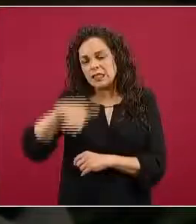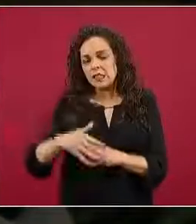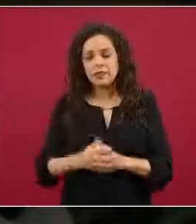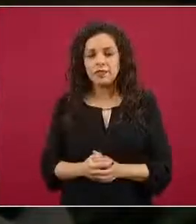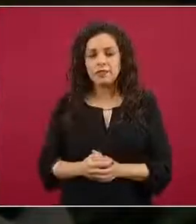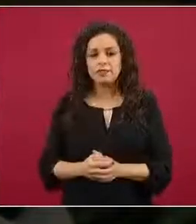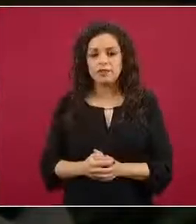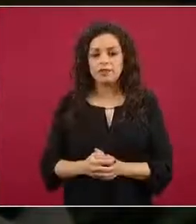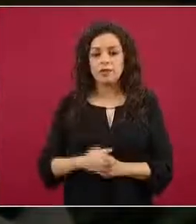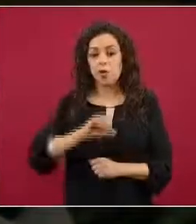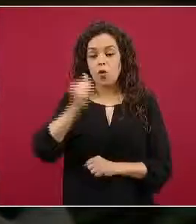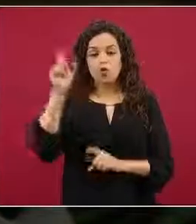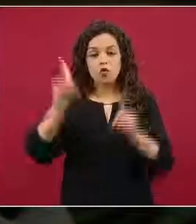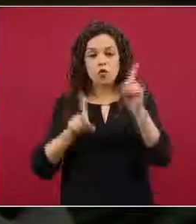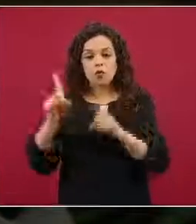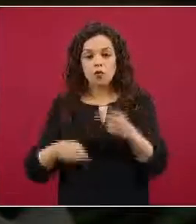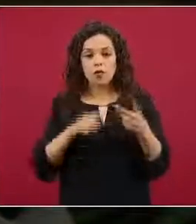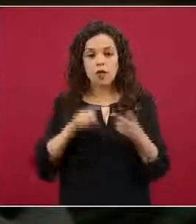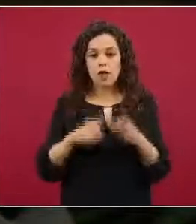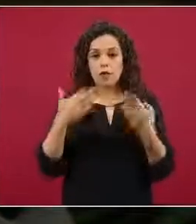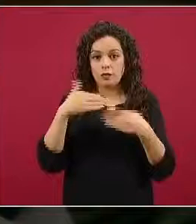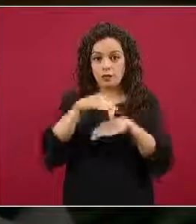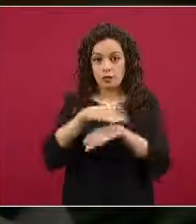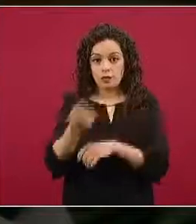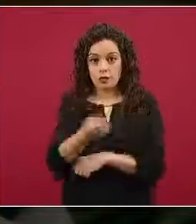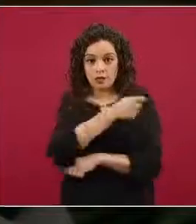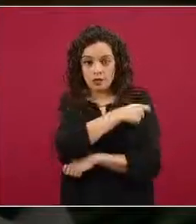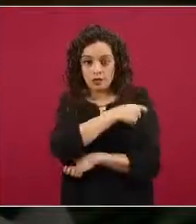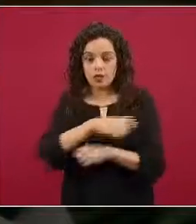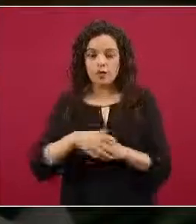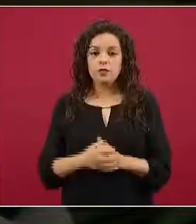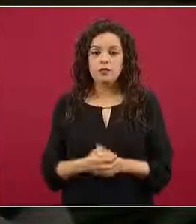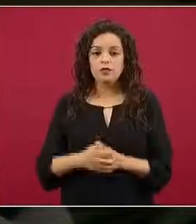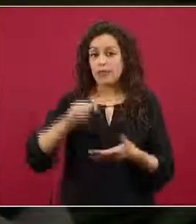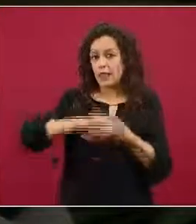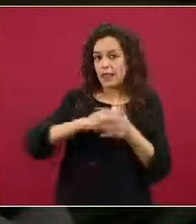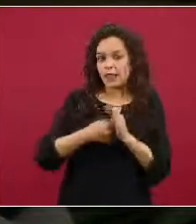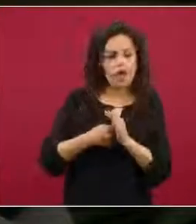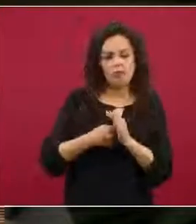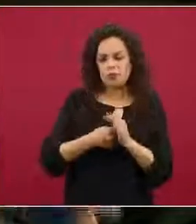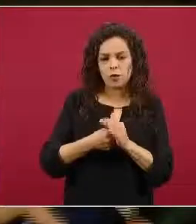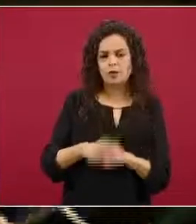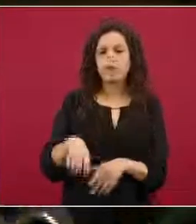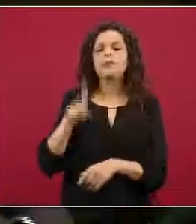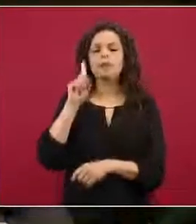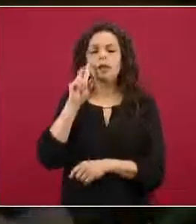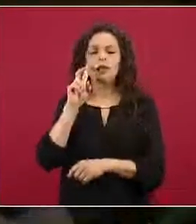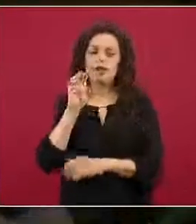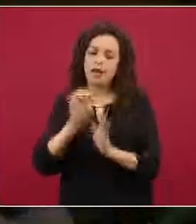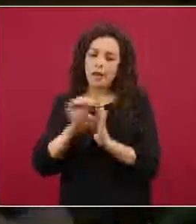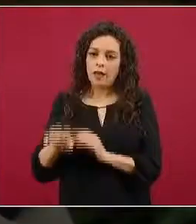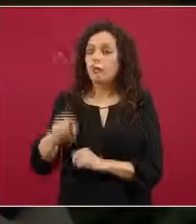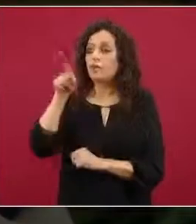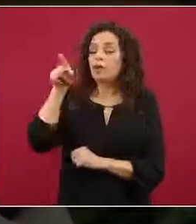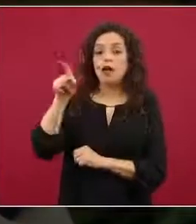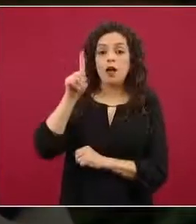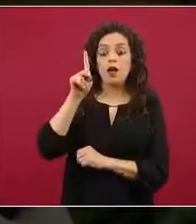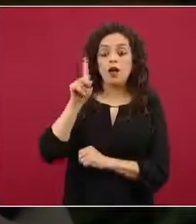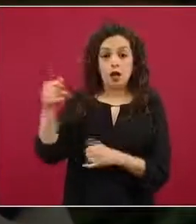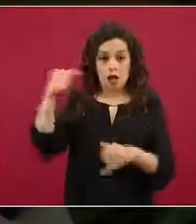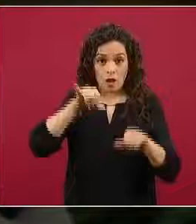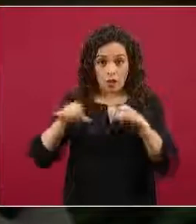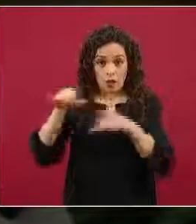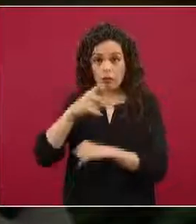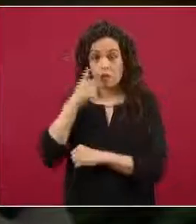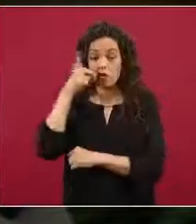una duda es también sobre las vacunas, no tan técnica, sino Pfizer esta semana anunció en una